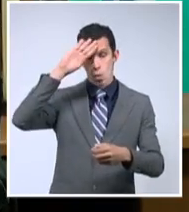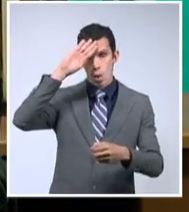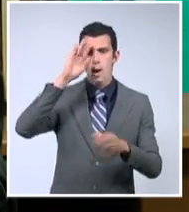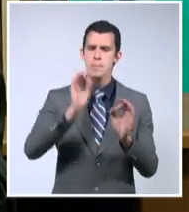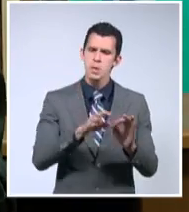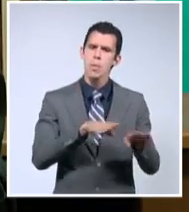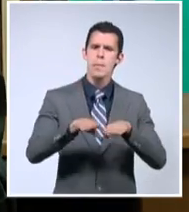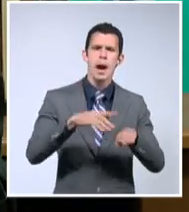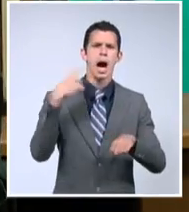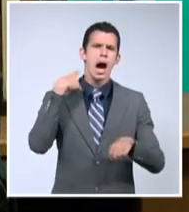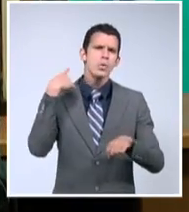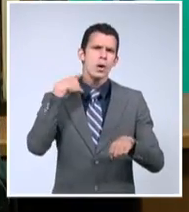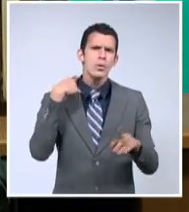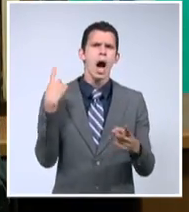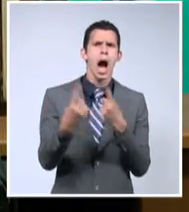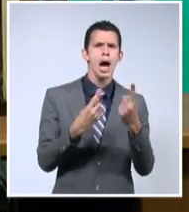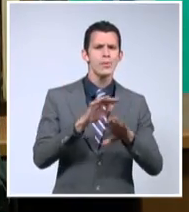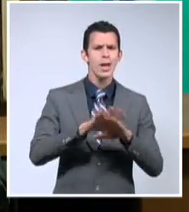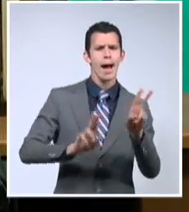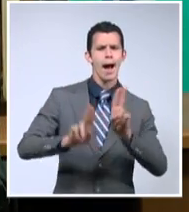organizar, financiar